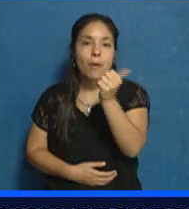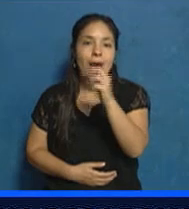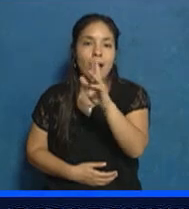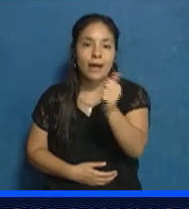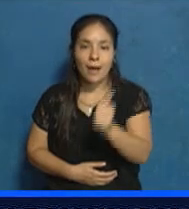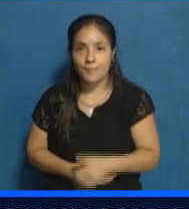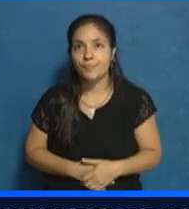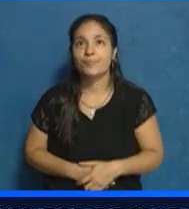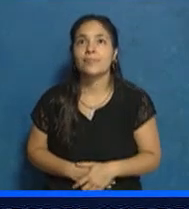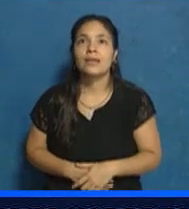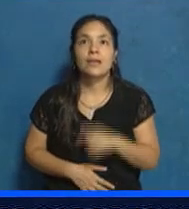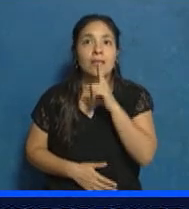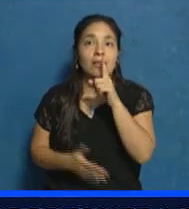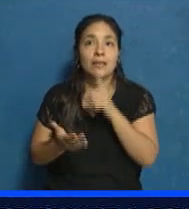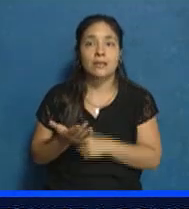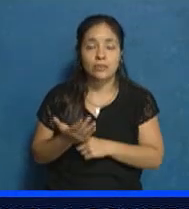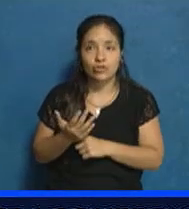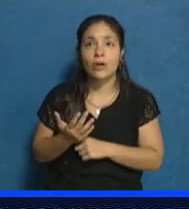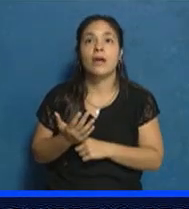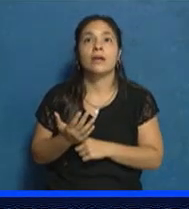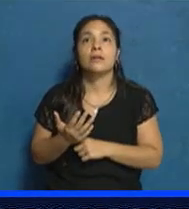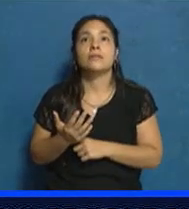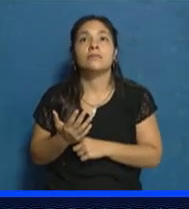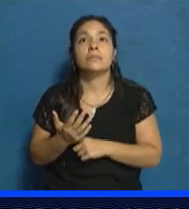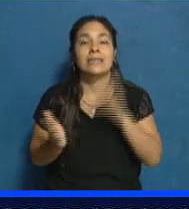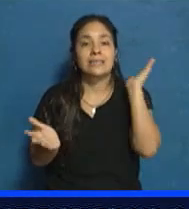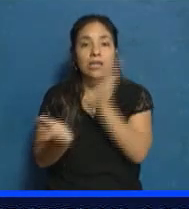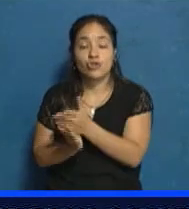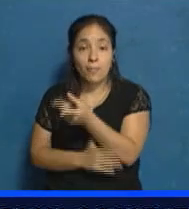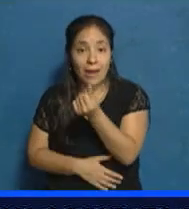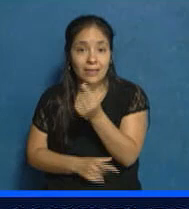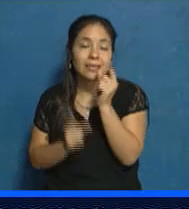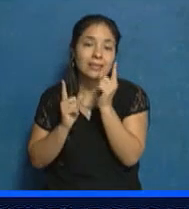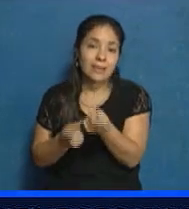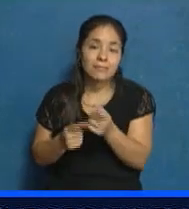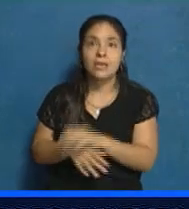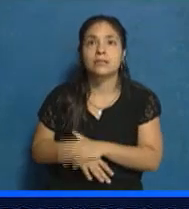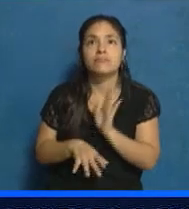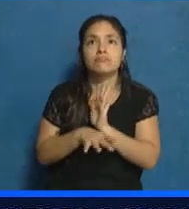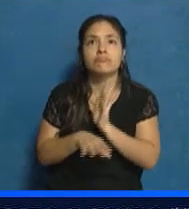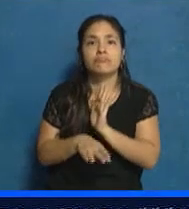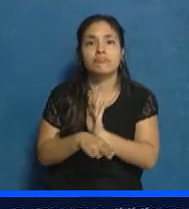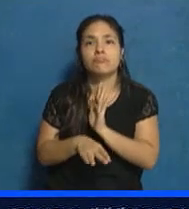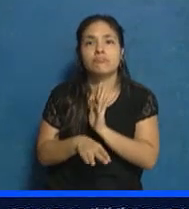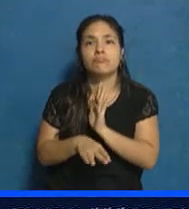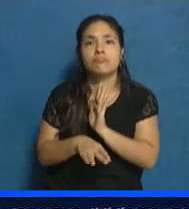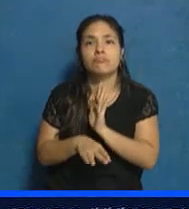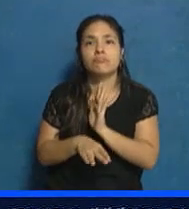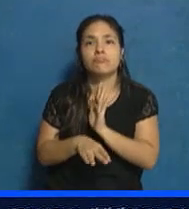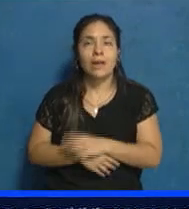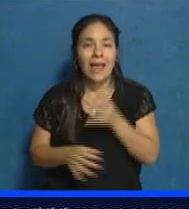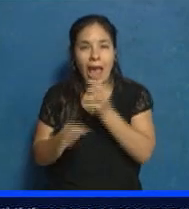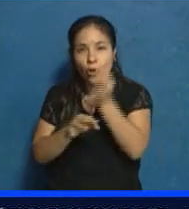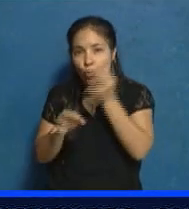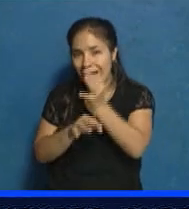verdad que esta es una ordenanza que también no solo busca la sanción monetaria, sino también que tiene una implicancia desde una capacidad